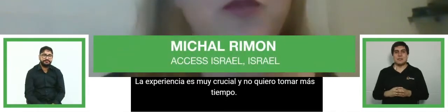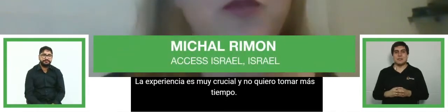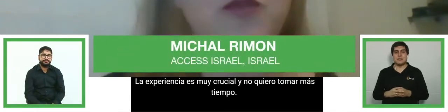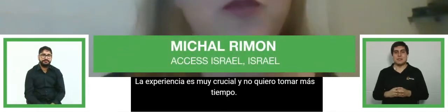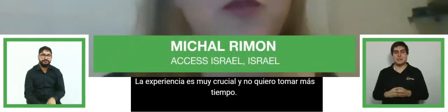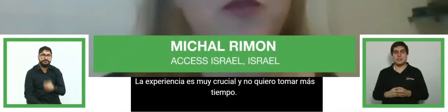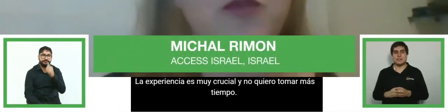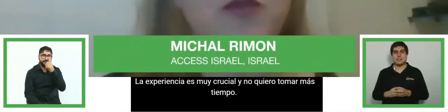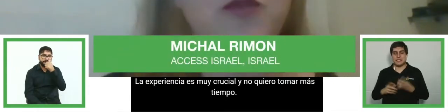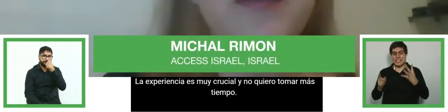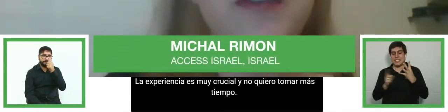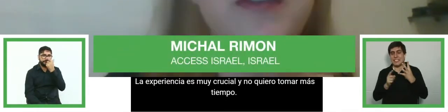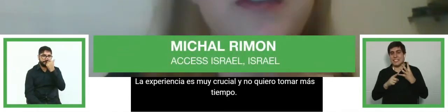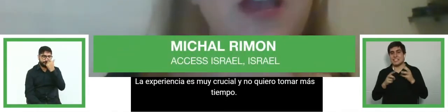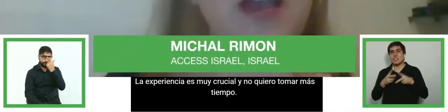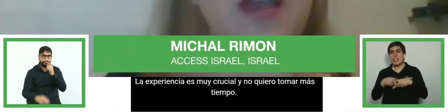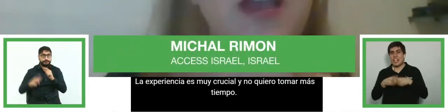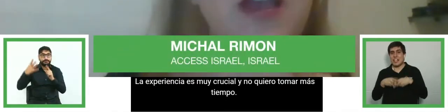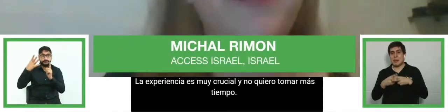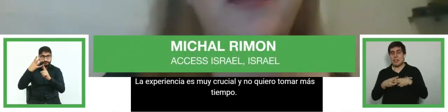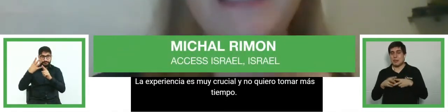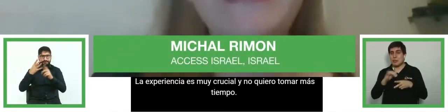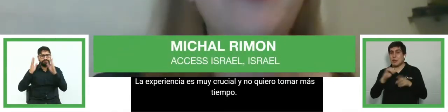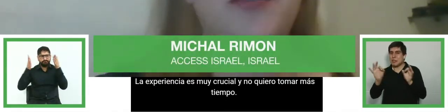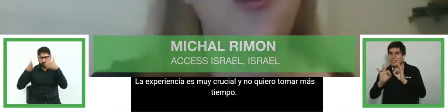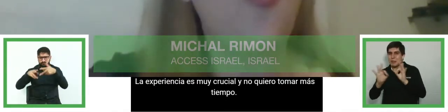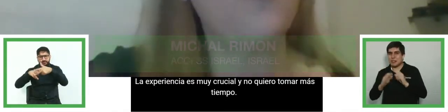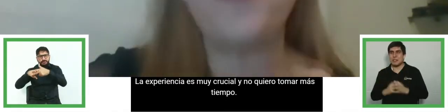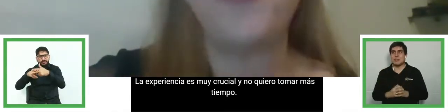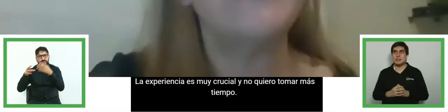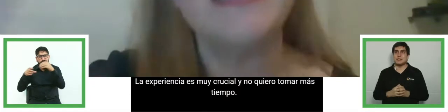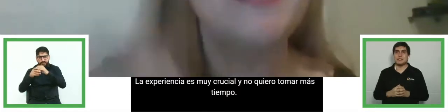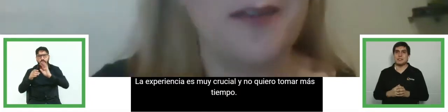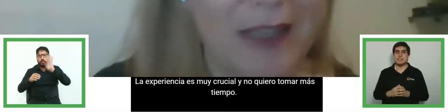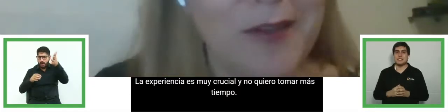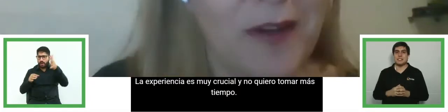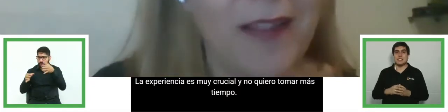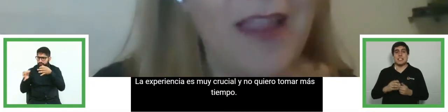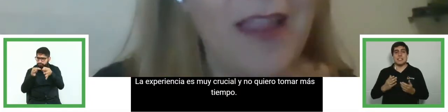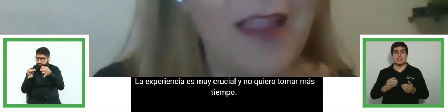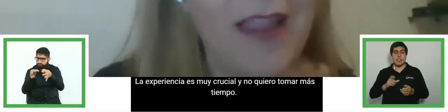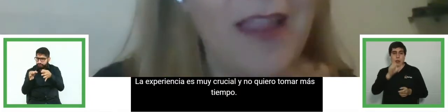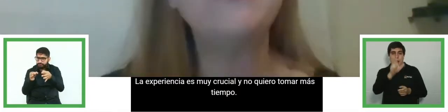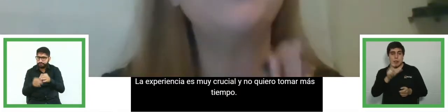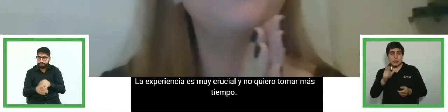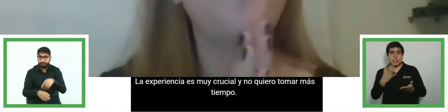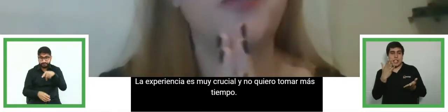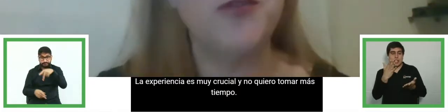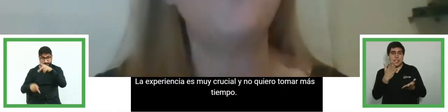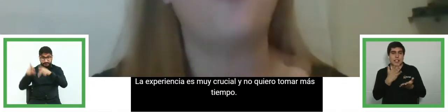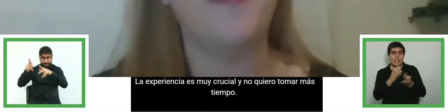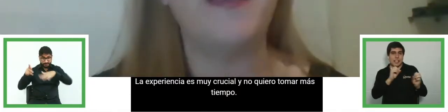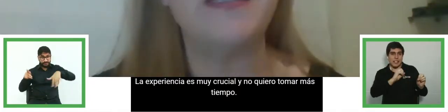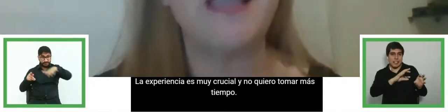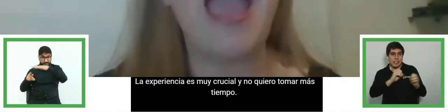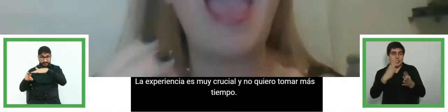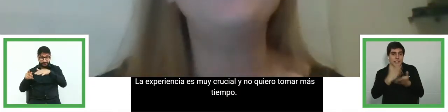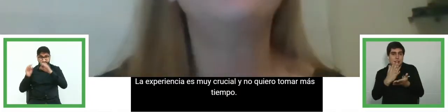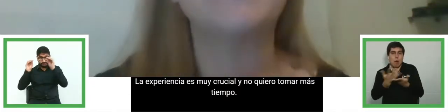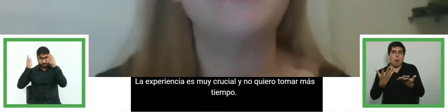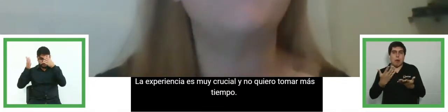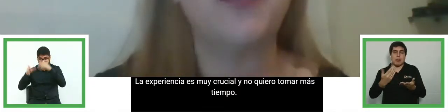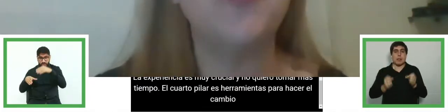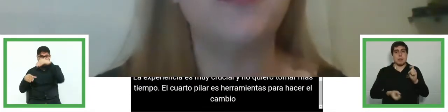es herramientas para hacer el cambio. Si tienes un estudiante de primer grado o el presidente de